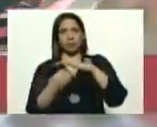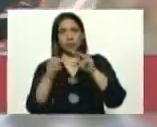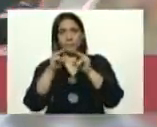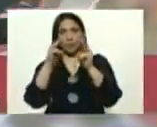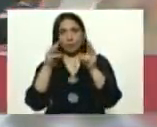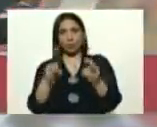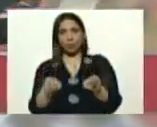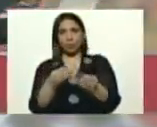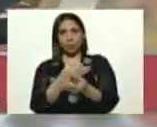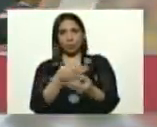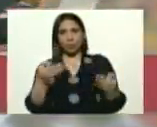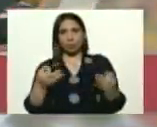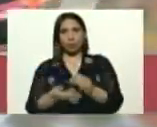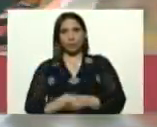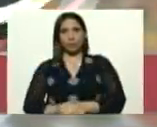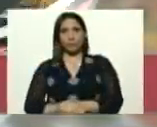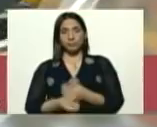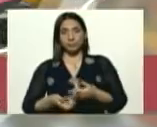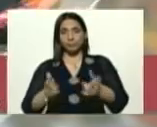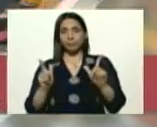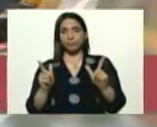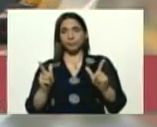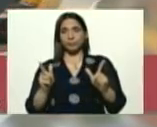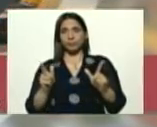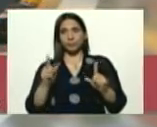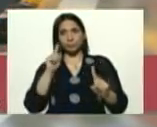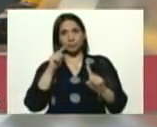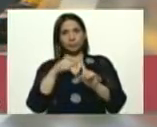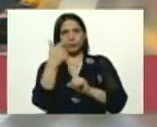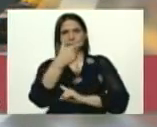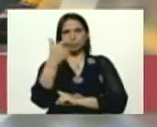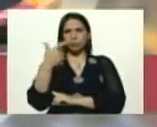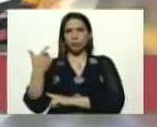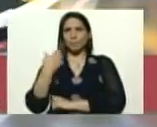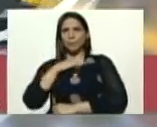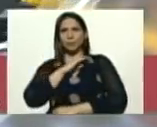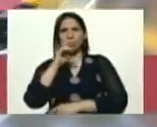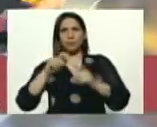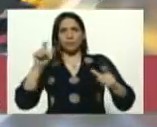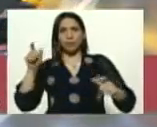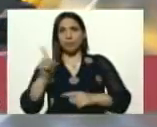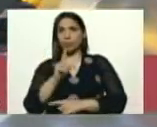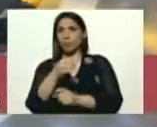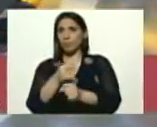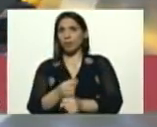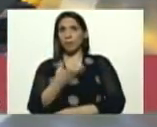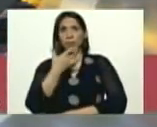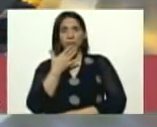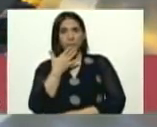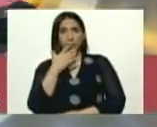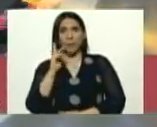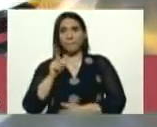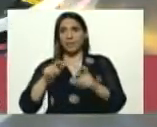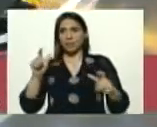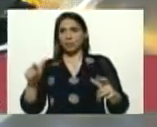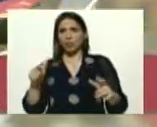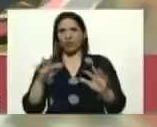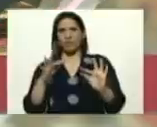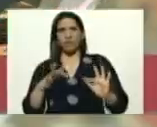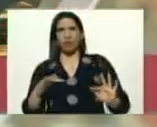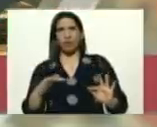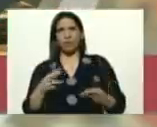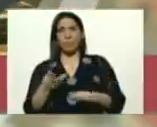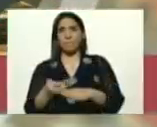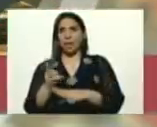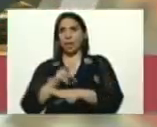metodología correcta que nos permite llegar a los casos, buscar los casos, no esperar que el caso llegue de una forma